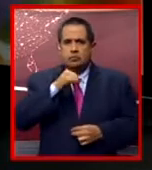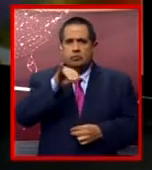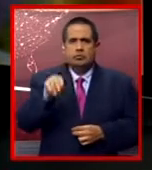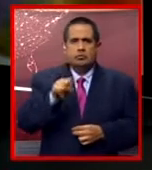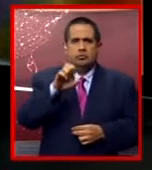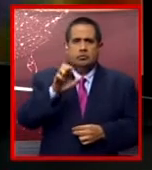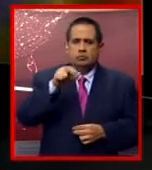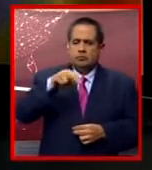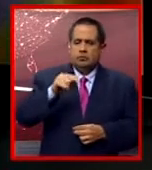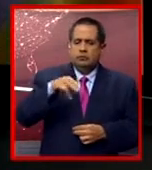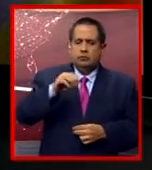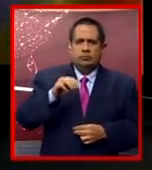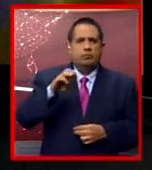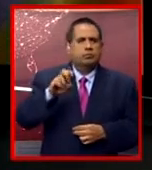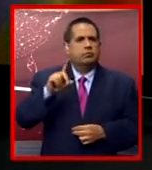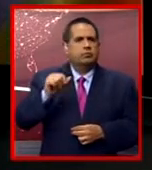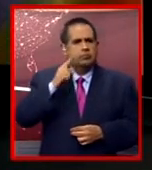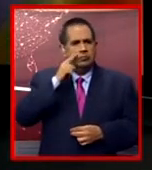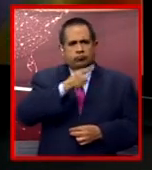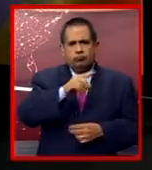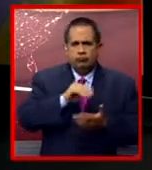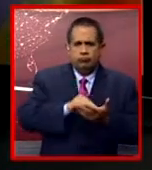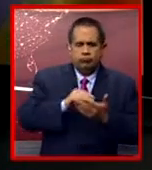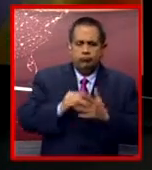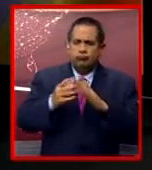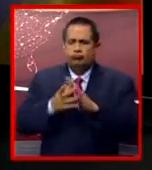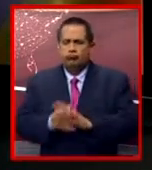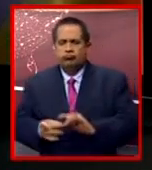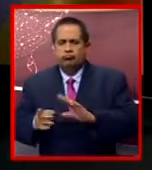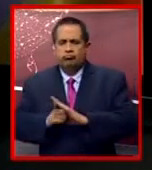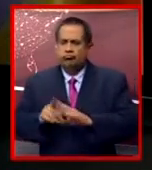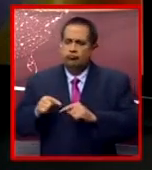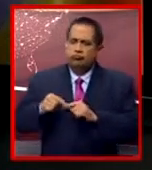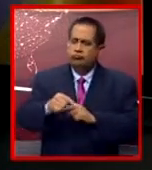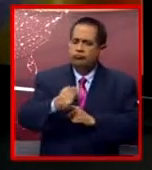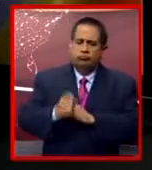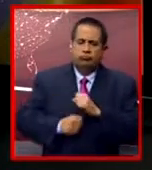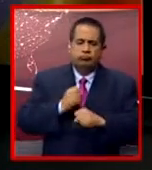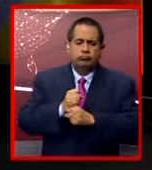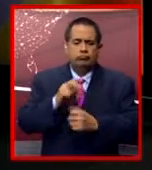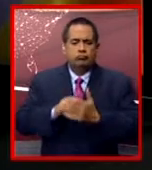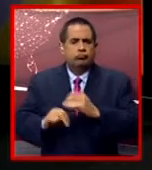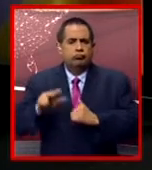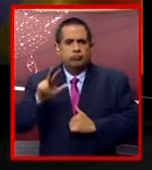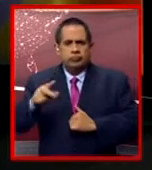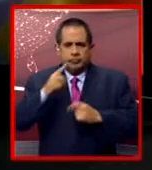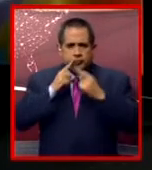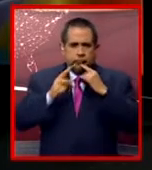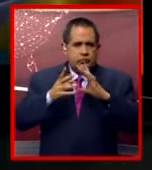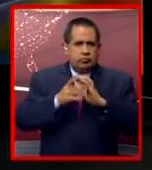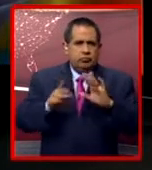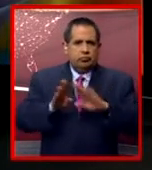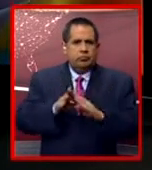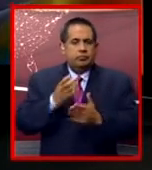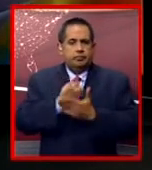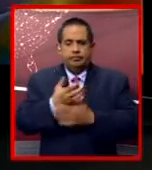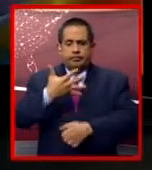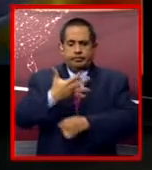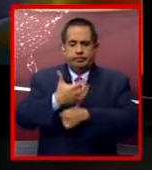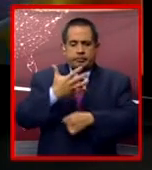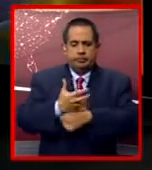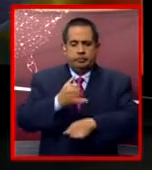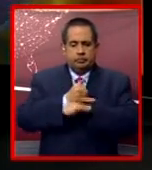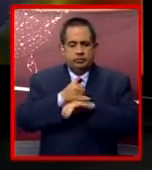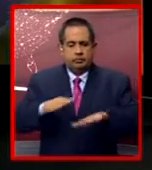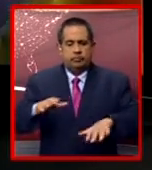Meade Curibreña, aún en el cargo, para explicar el paquete fiscal para 2018 y ayudar del análisis en materia económica del quinto informe